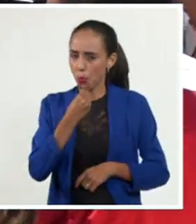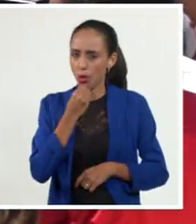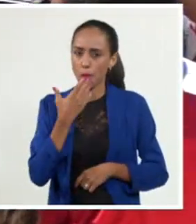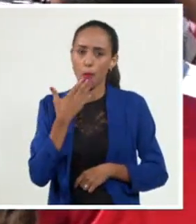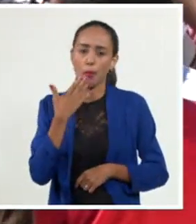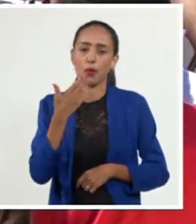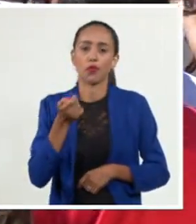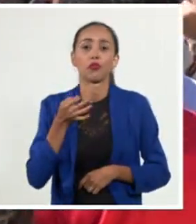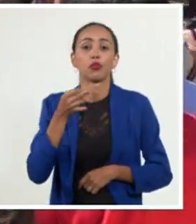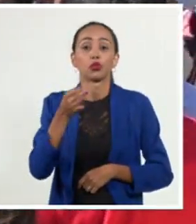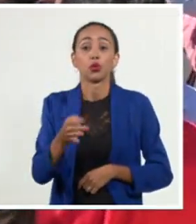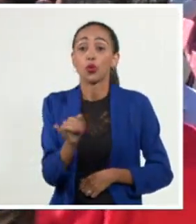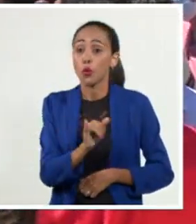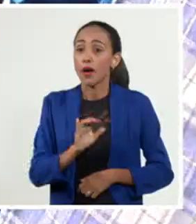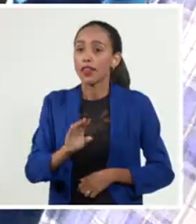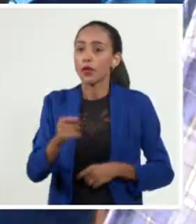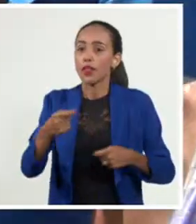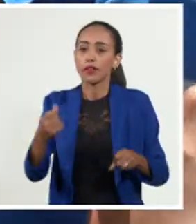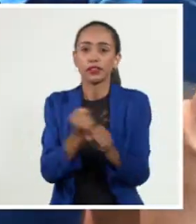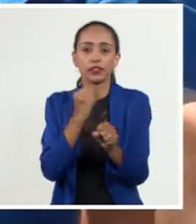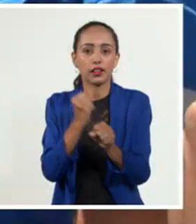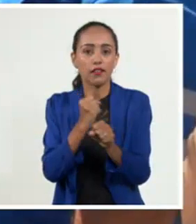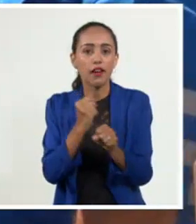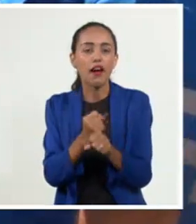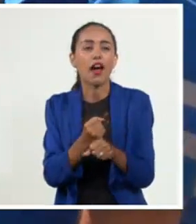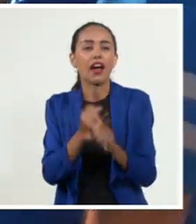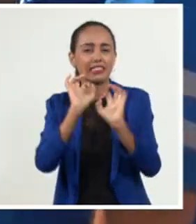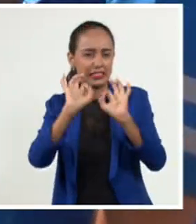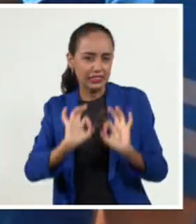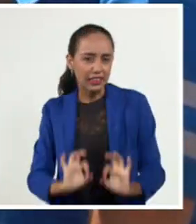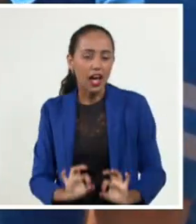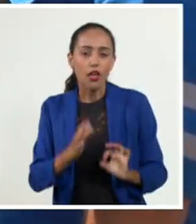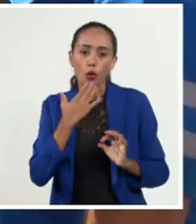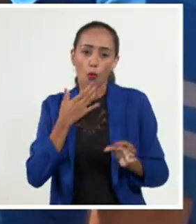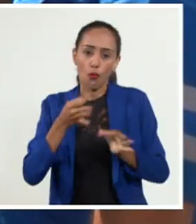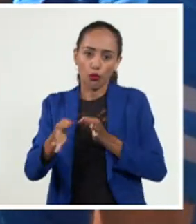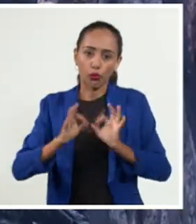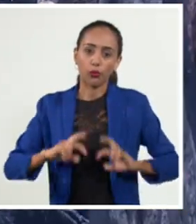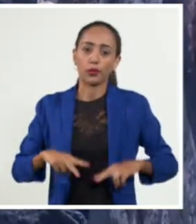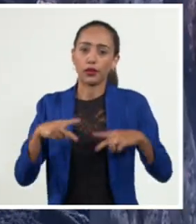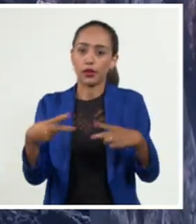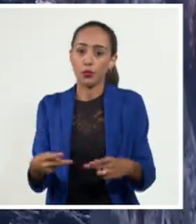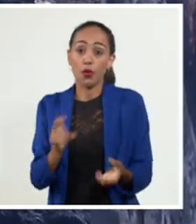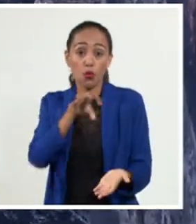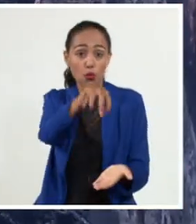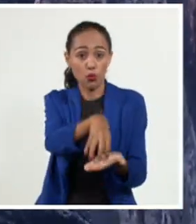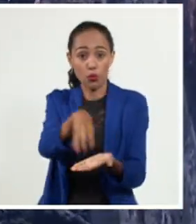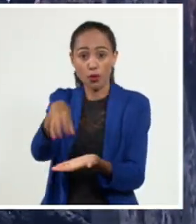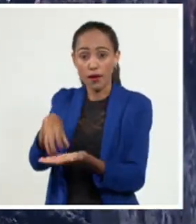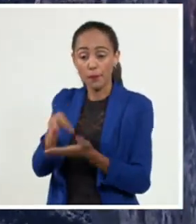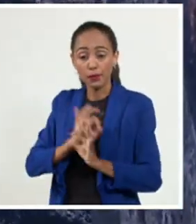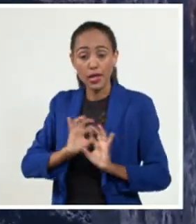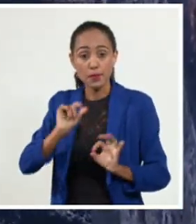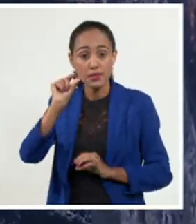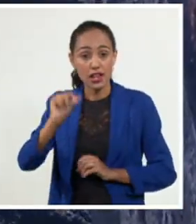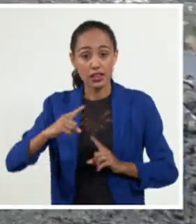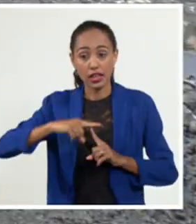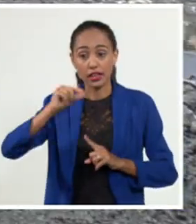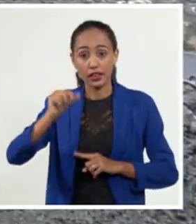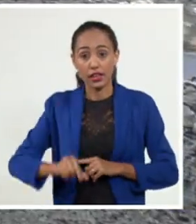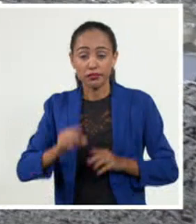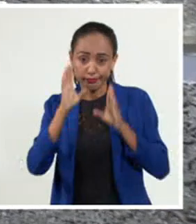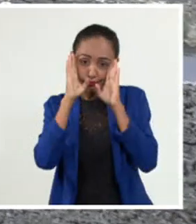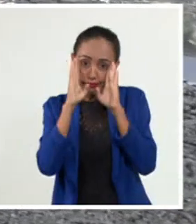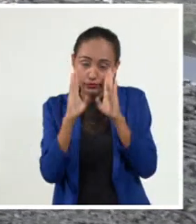igualmente insistió en trabajar con cultura del detalle en la revitalización de las áreas especialistas y técnicos concentran